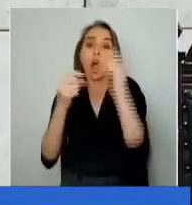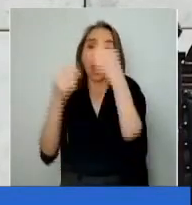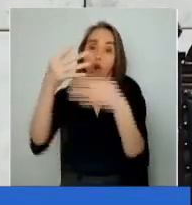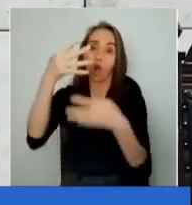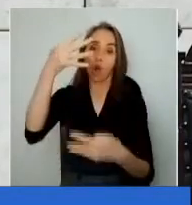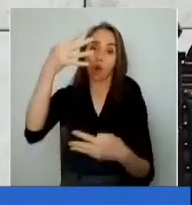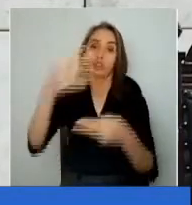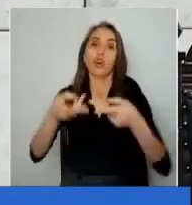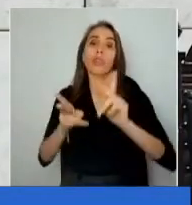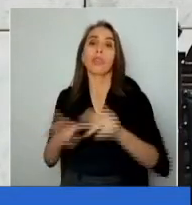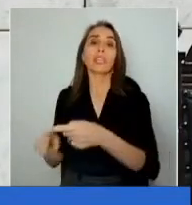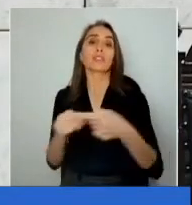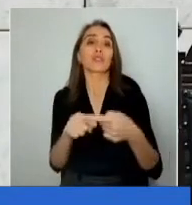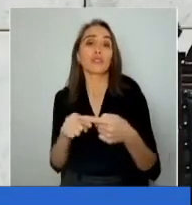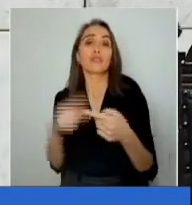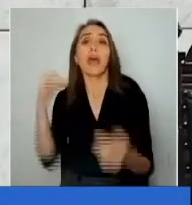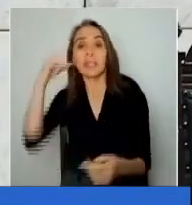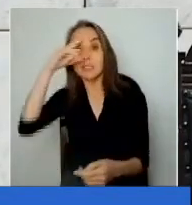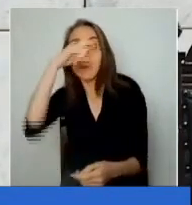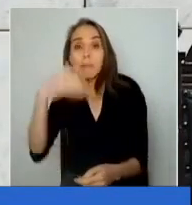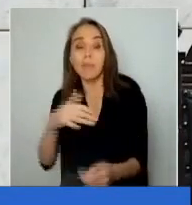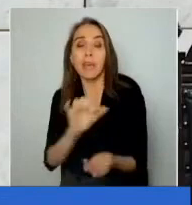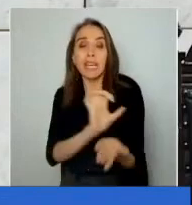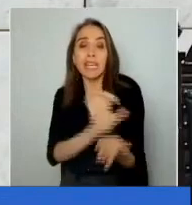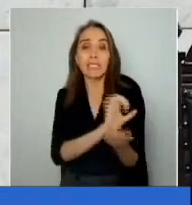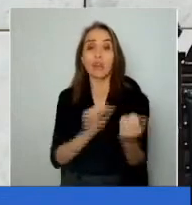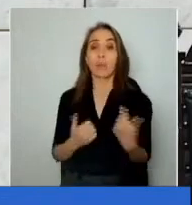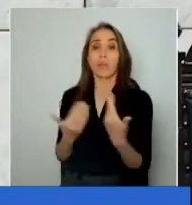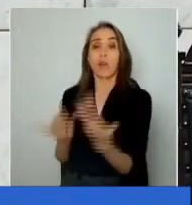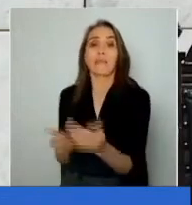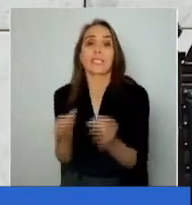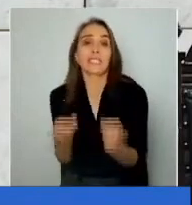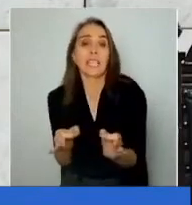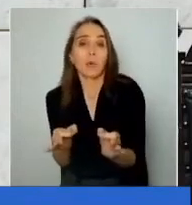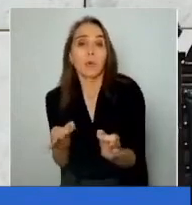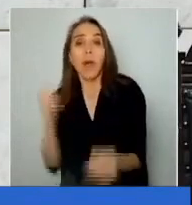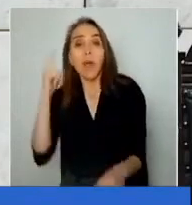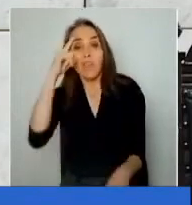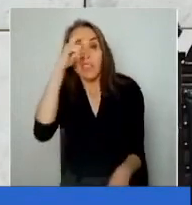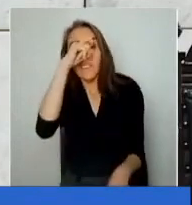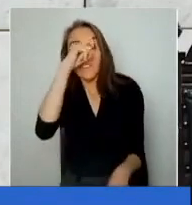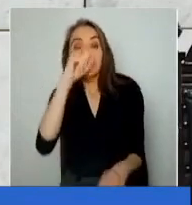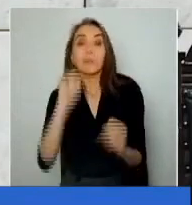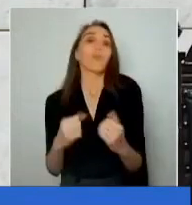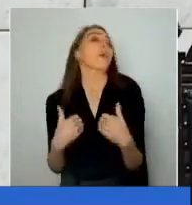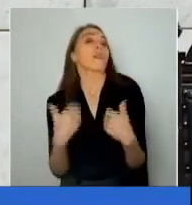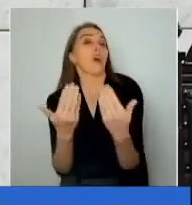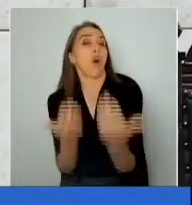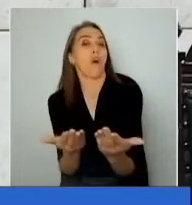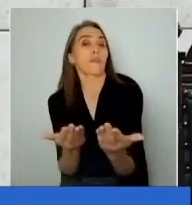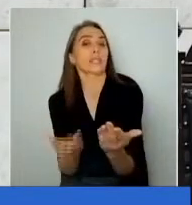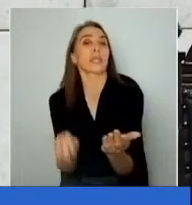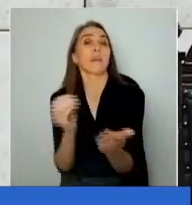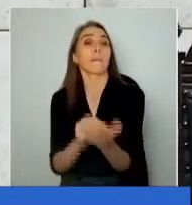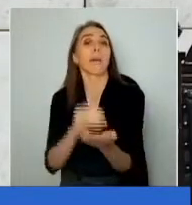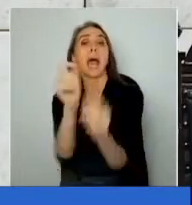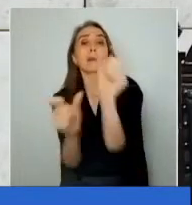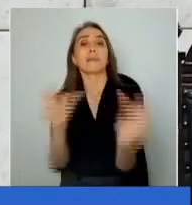porque un estado que no puede ofrecer seguridad difícilmente va a poder ofrecer ofrecer mayor bienestar